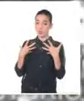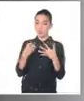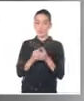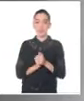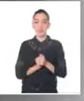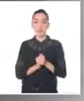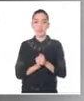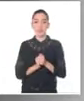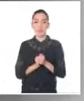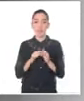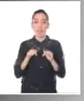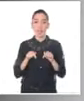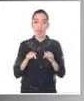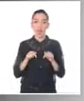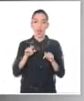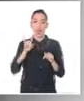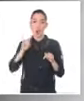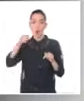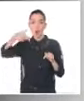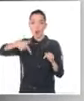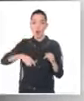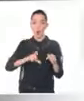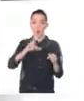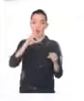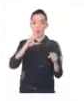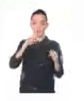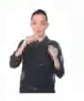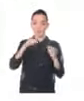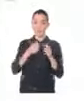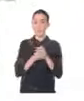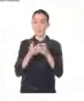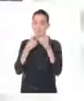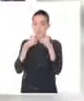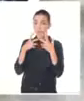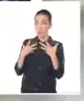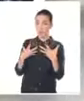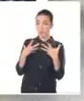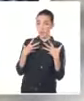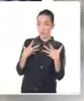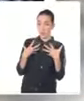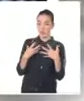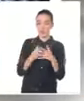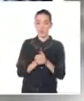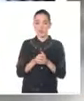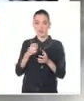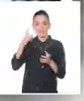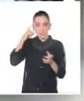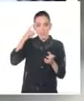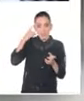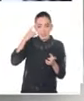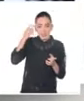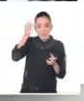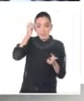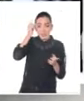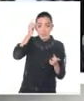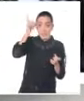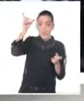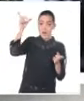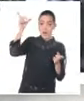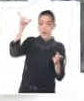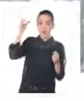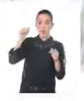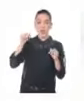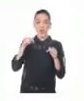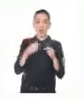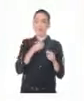estudiantil universitario. Sus enseñanzas adquiridas del pensamiento de intelectuales como Martí permitió formar la gesta revolucionaria desde la